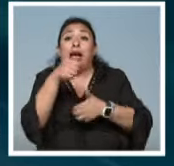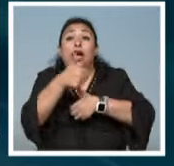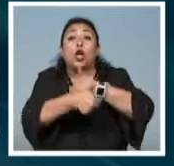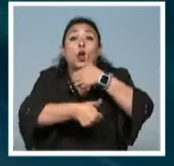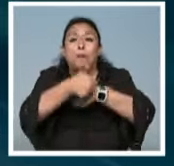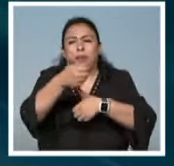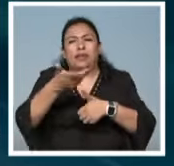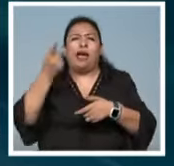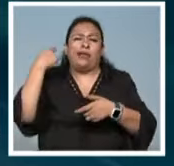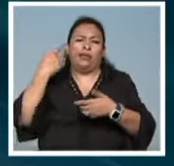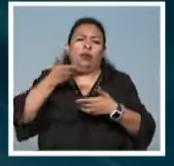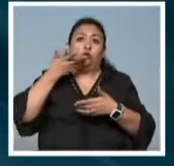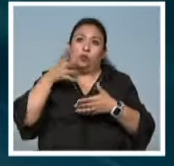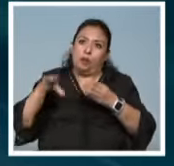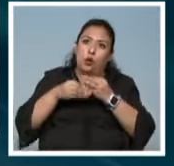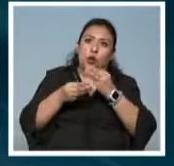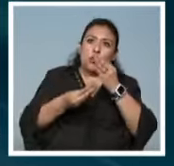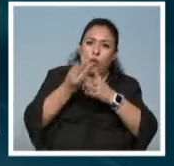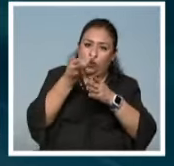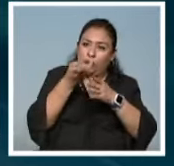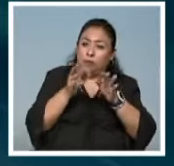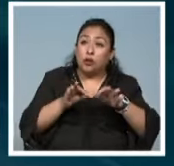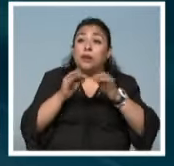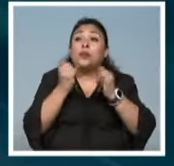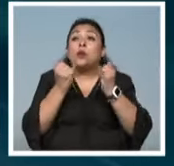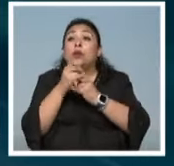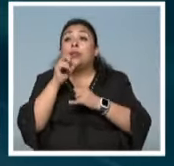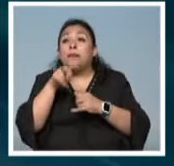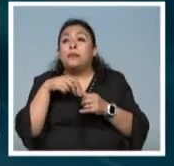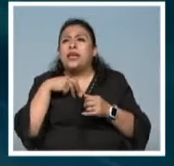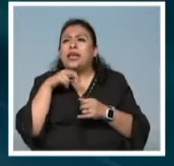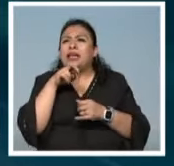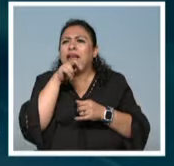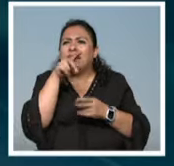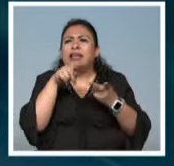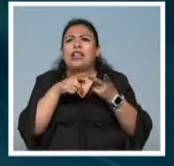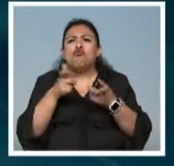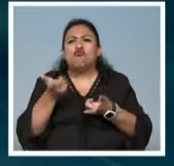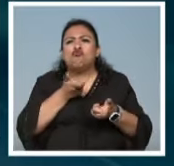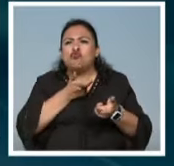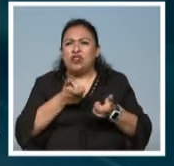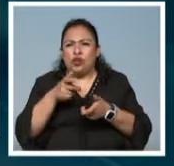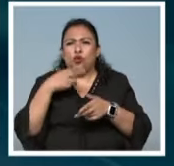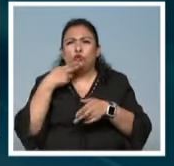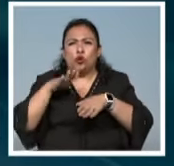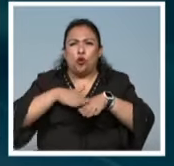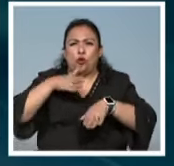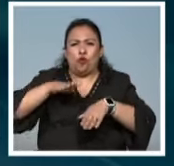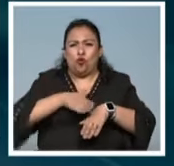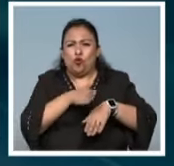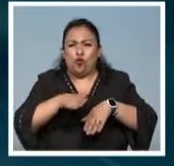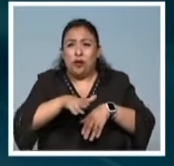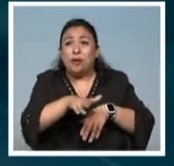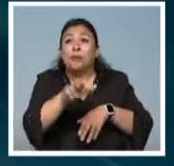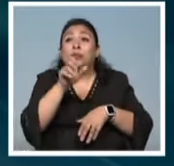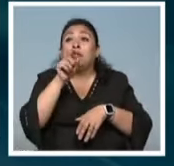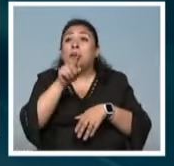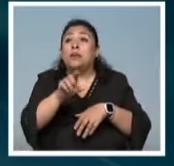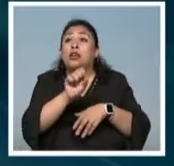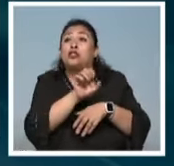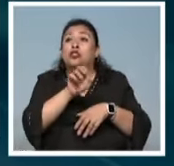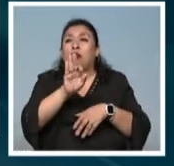competencias tradicionales. Se van a incluir la escalada deportiva, el skateboarding, o sea, el uso de la patineta, y el surf